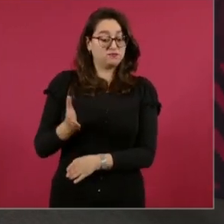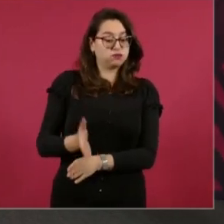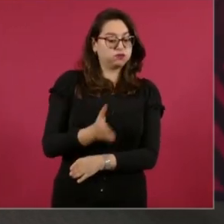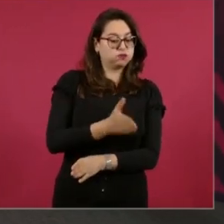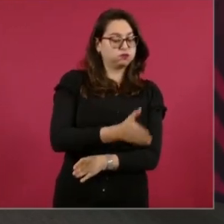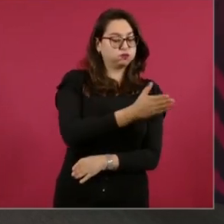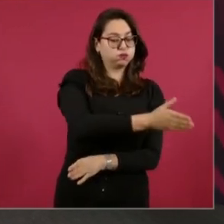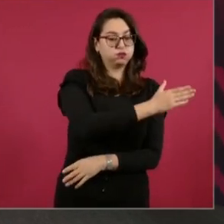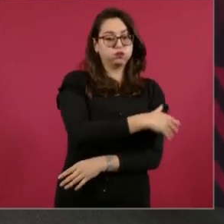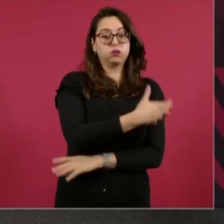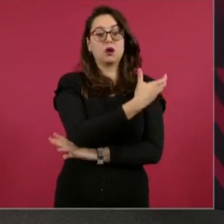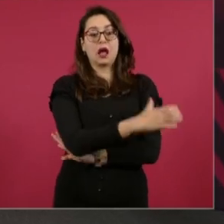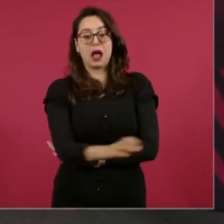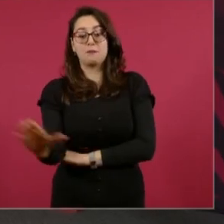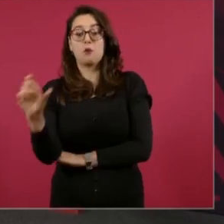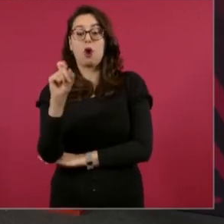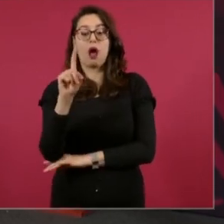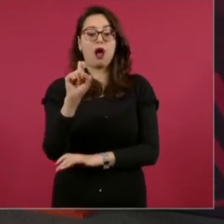22,000 hectáreas.